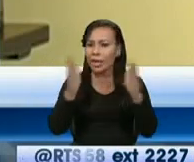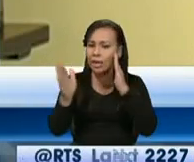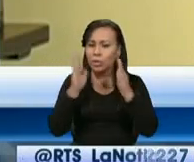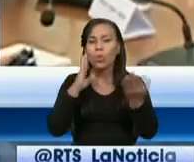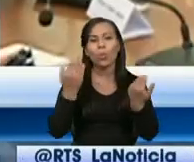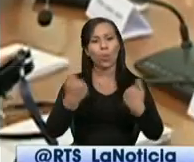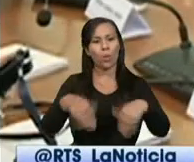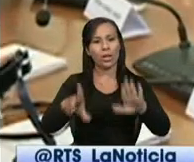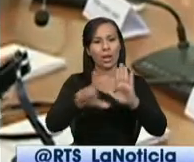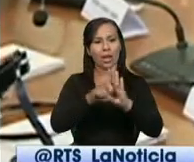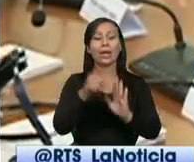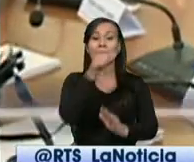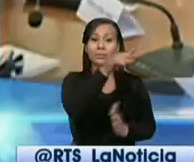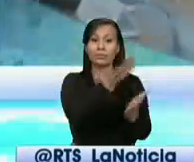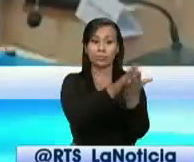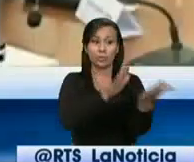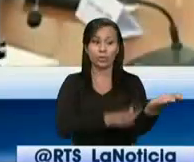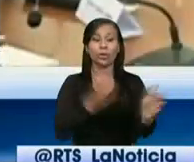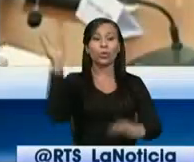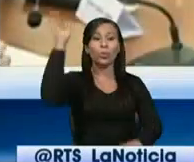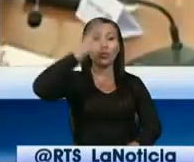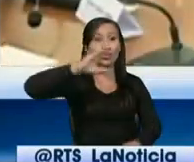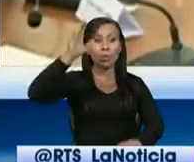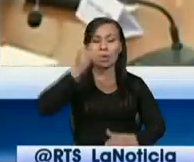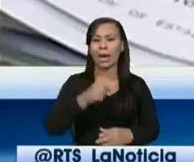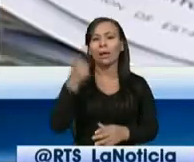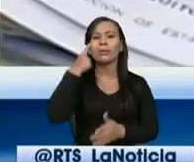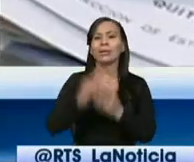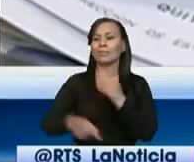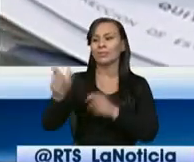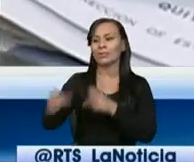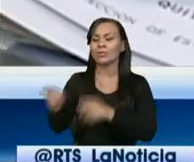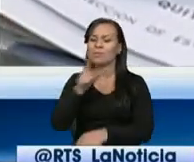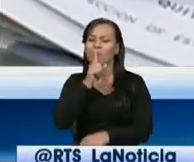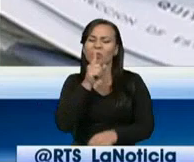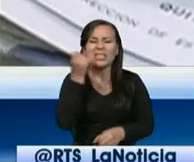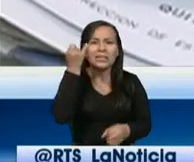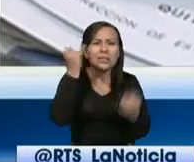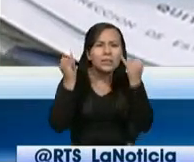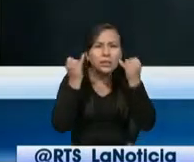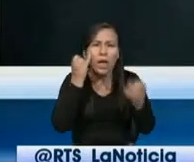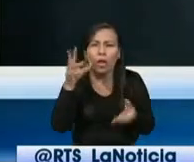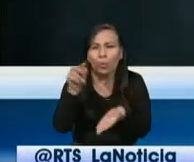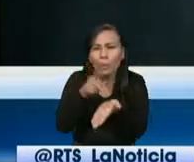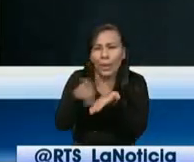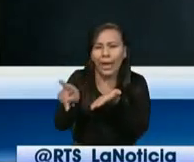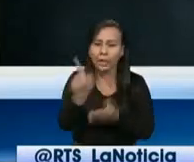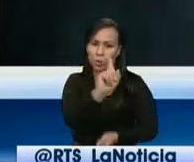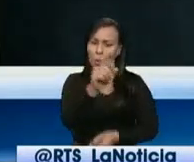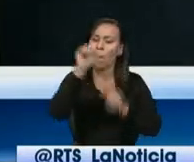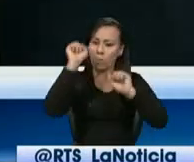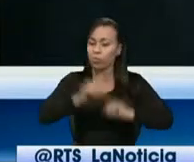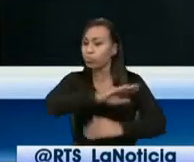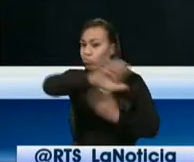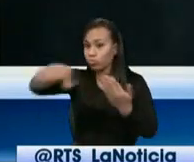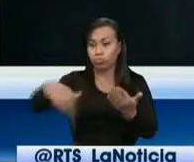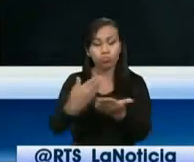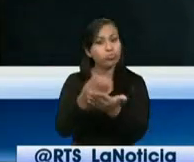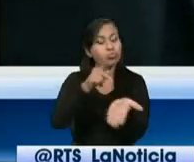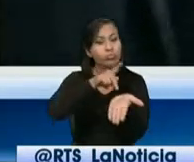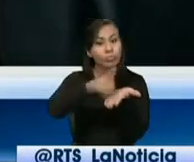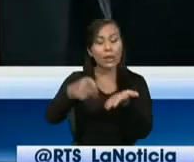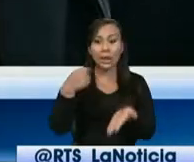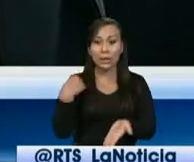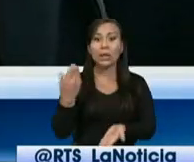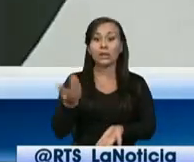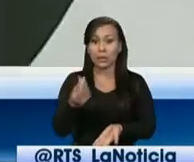lo que pasa. Que en este proyecto lo que se busca es combatir la evasión fiscal y la creación de fideicomisos nacional e internacionalmente, que era el mecanismo